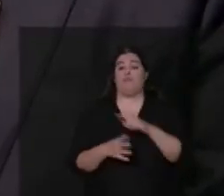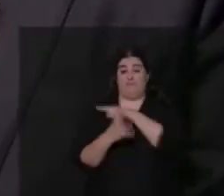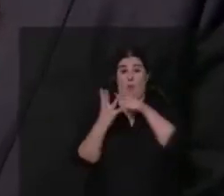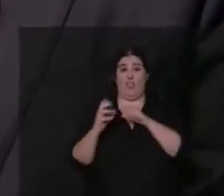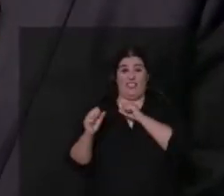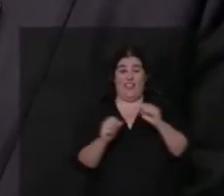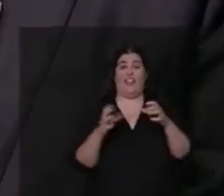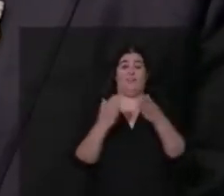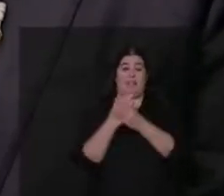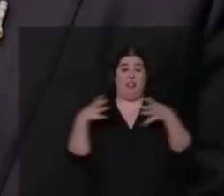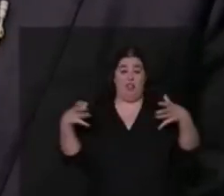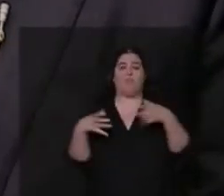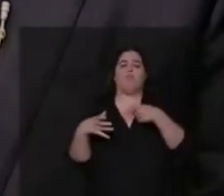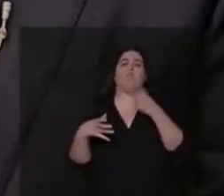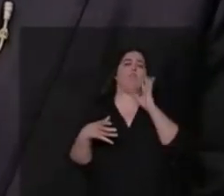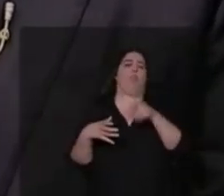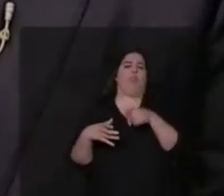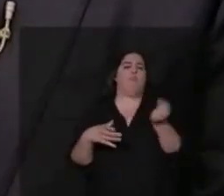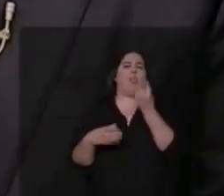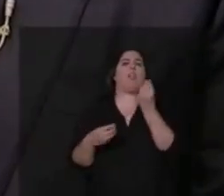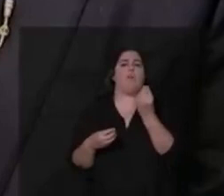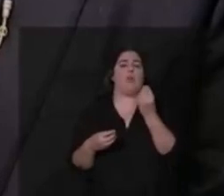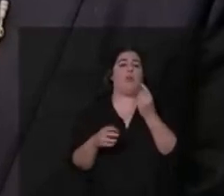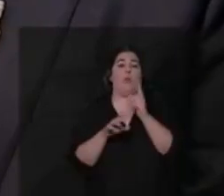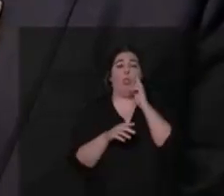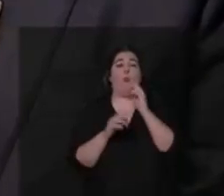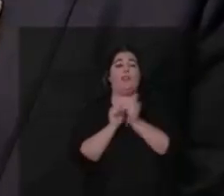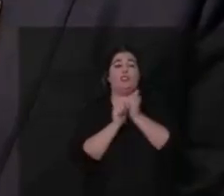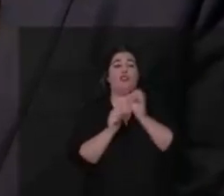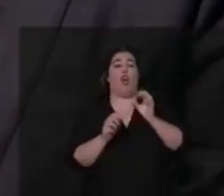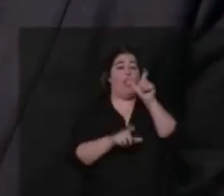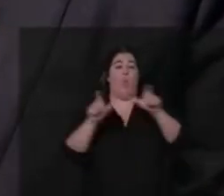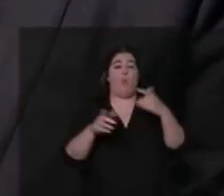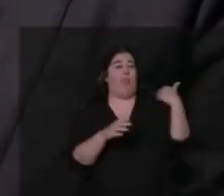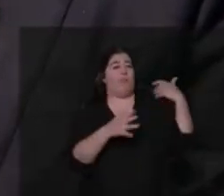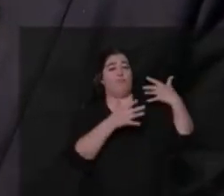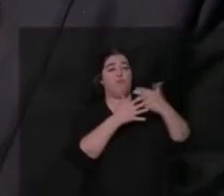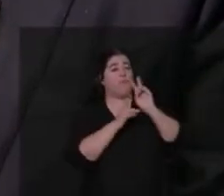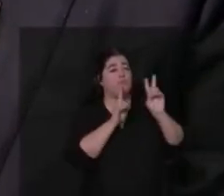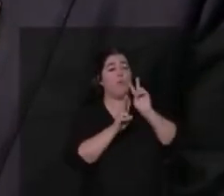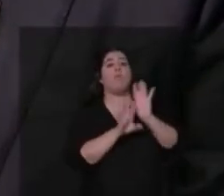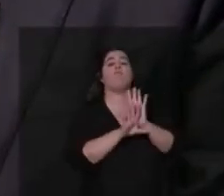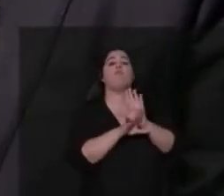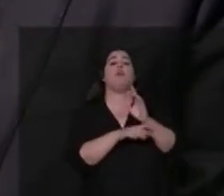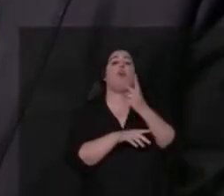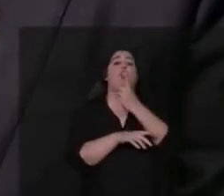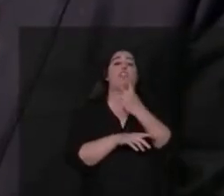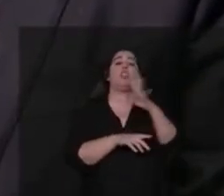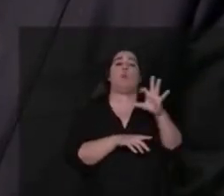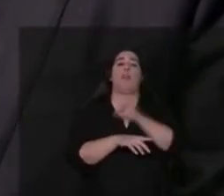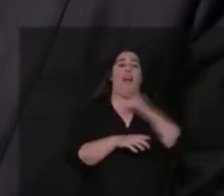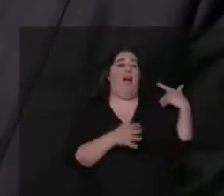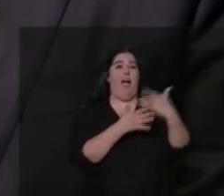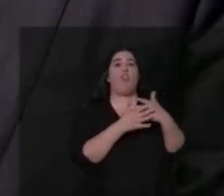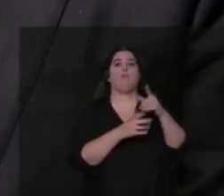porque básicamente cuando uno estudia la historia de la humanidad, el gran crecimiento económico se dio durante los últimos 250